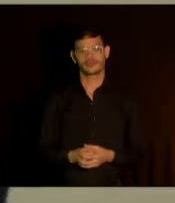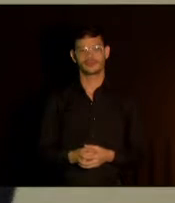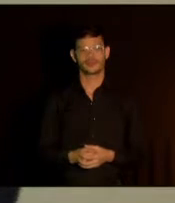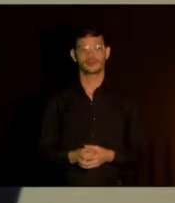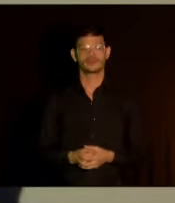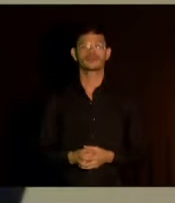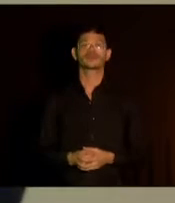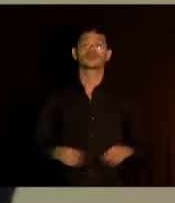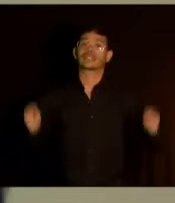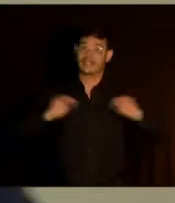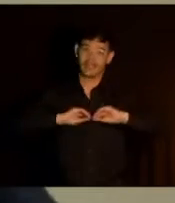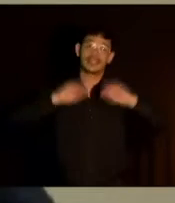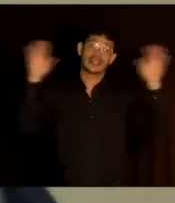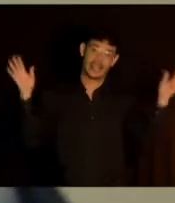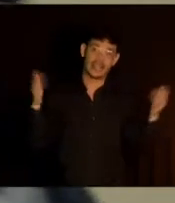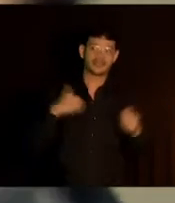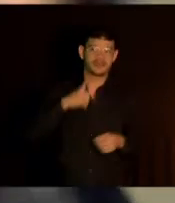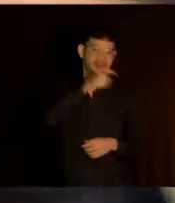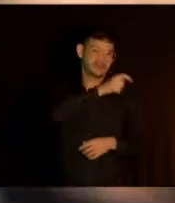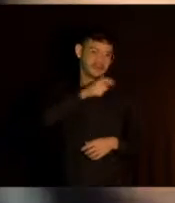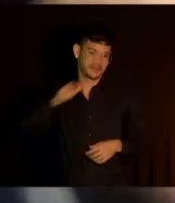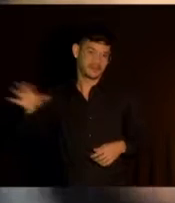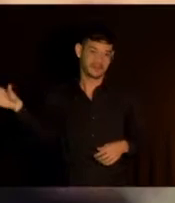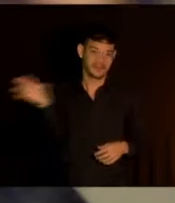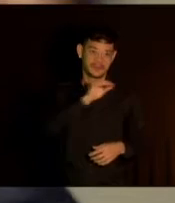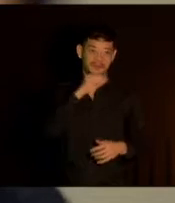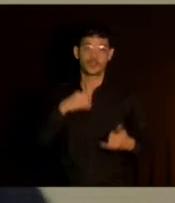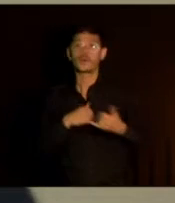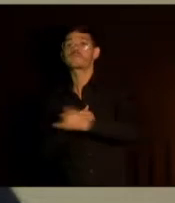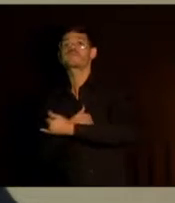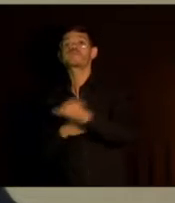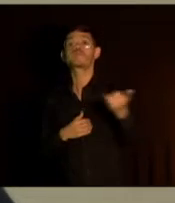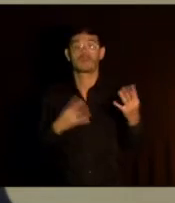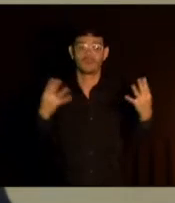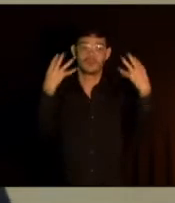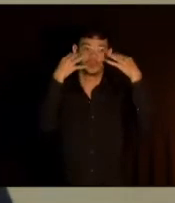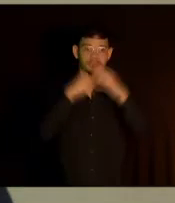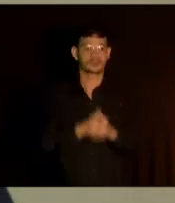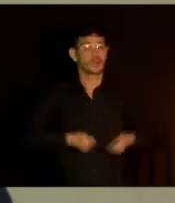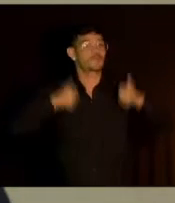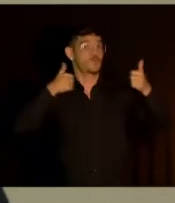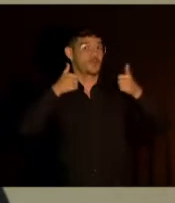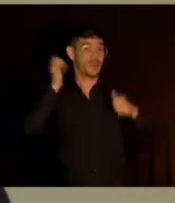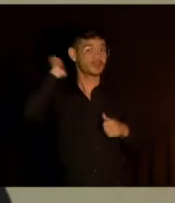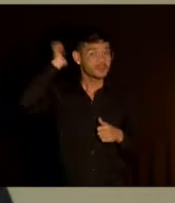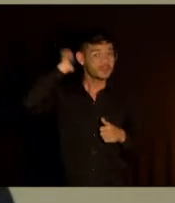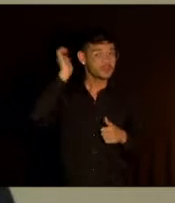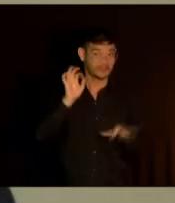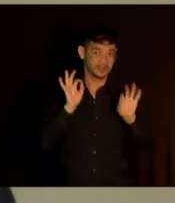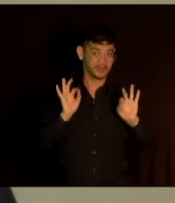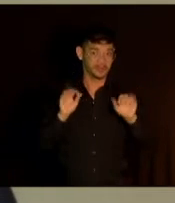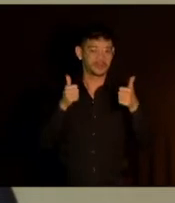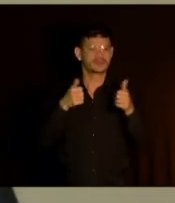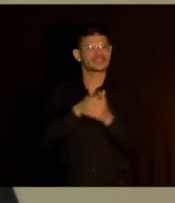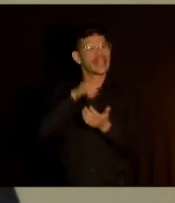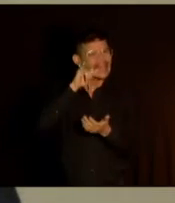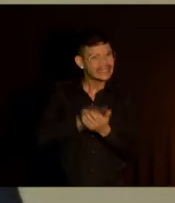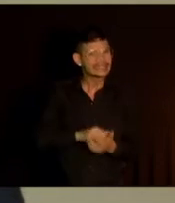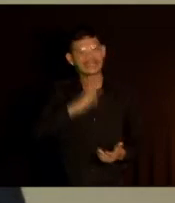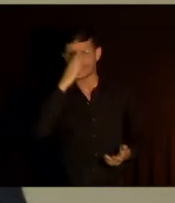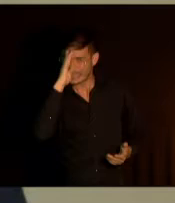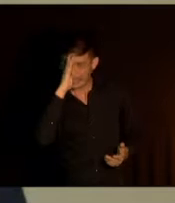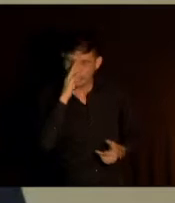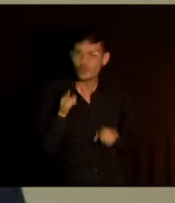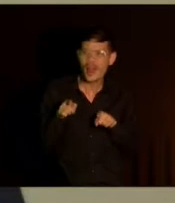Por supuesto, la gente que está conectada. Muy bien, Juan Pablo, vamos con esa duda que tenemos precisamente sobre ese trabajo